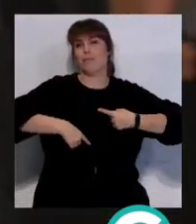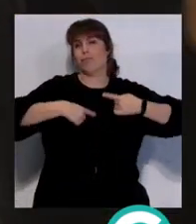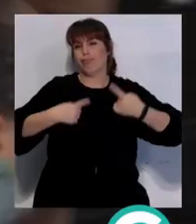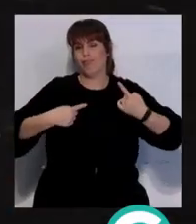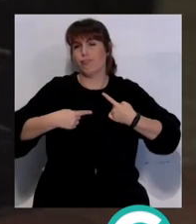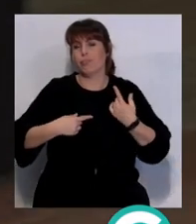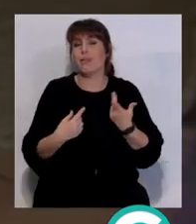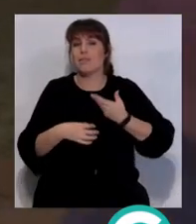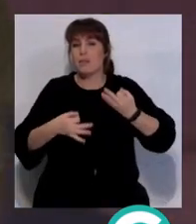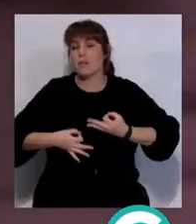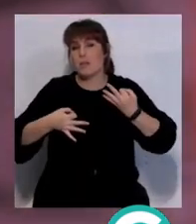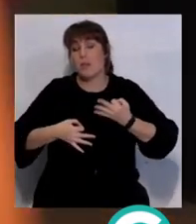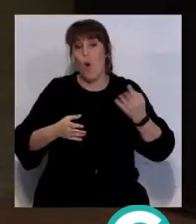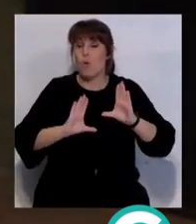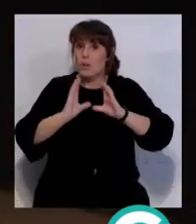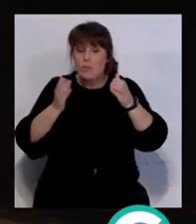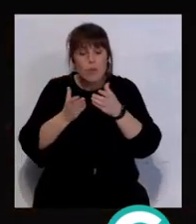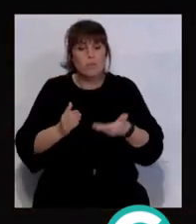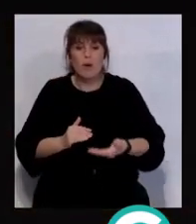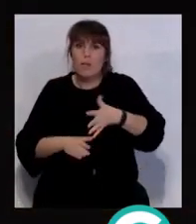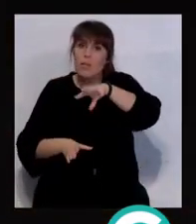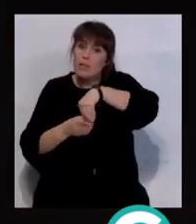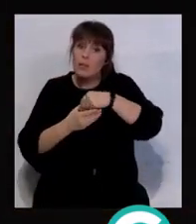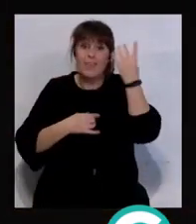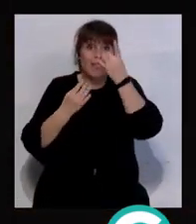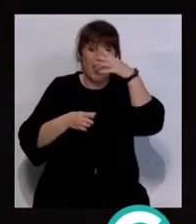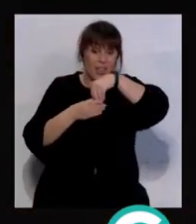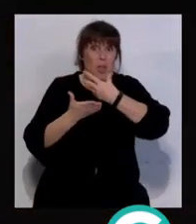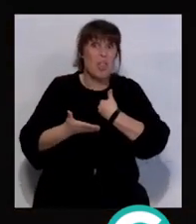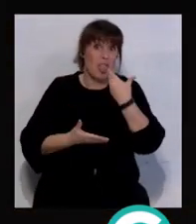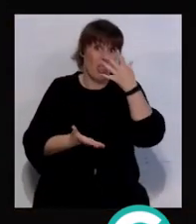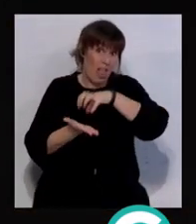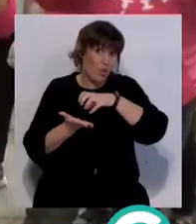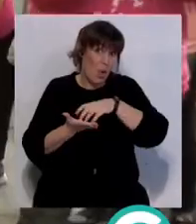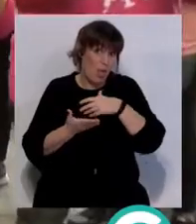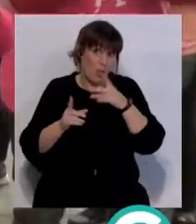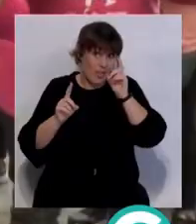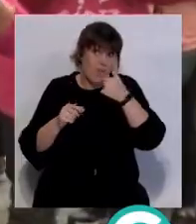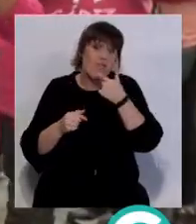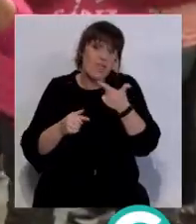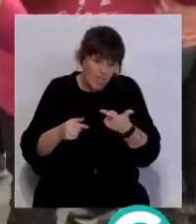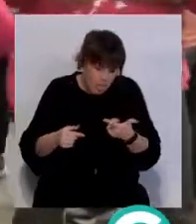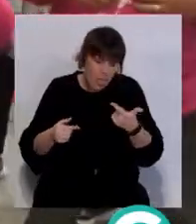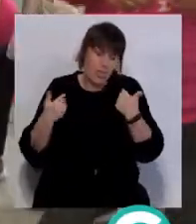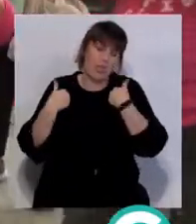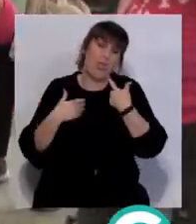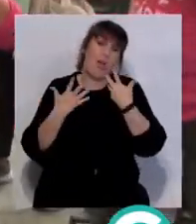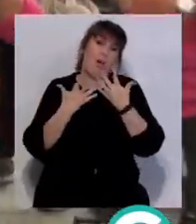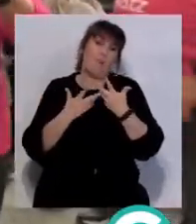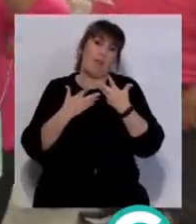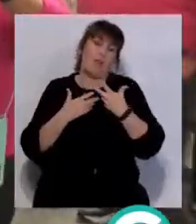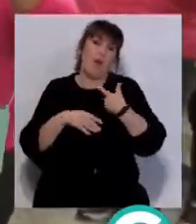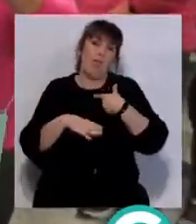se mantenía con un colectivo que es clave en la actividad de los centros educativos, según ha señalado la Administración andaluza.